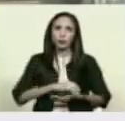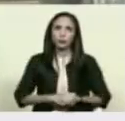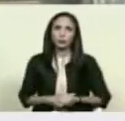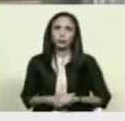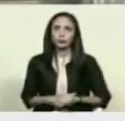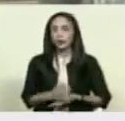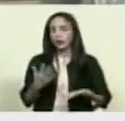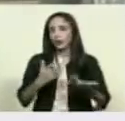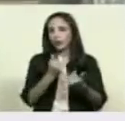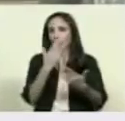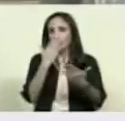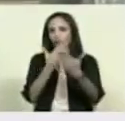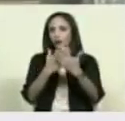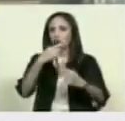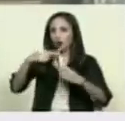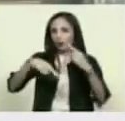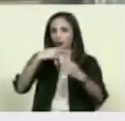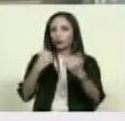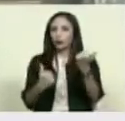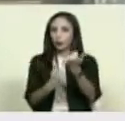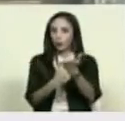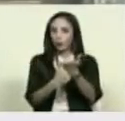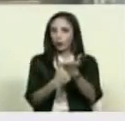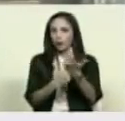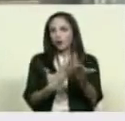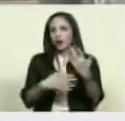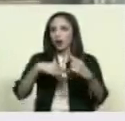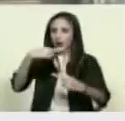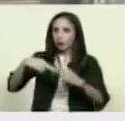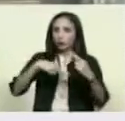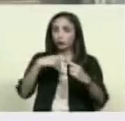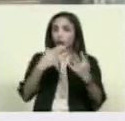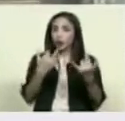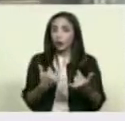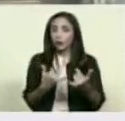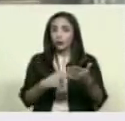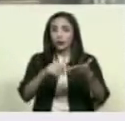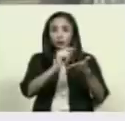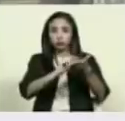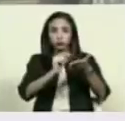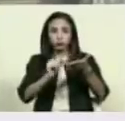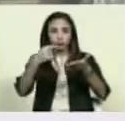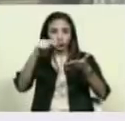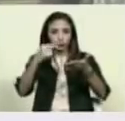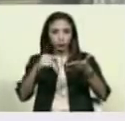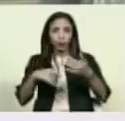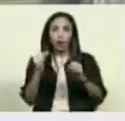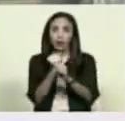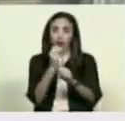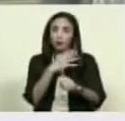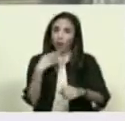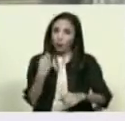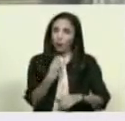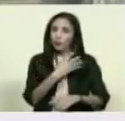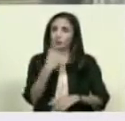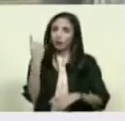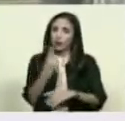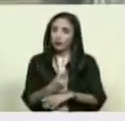deben ponerse al frente y colocar en su agenda prioritaria el plan Chamba Juvenil. Es la